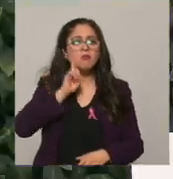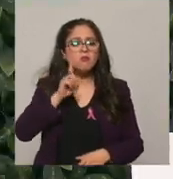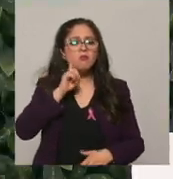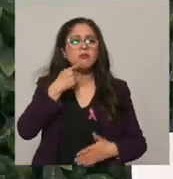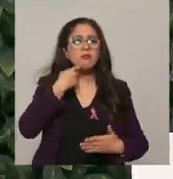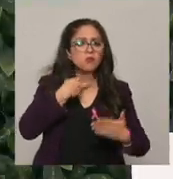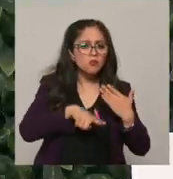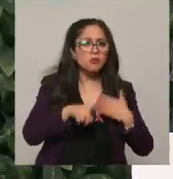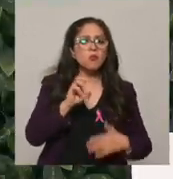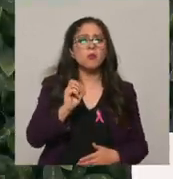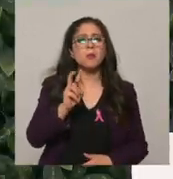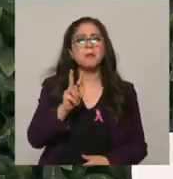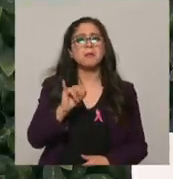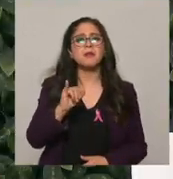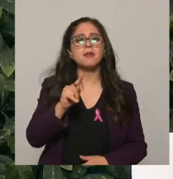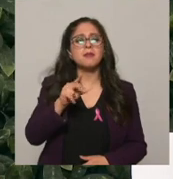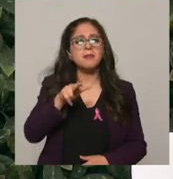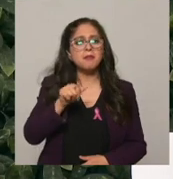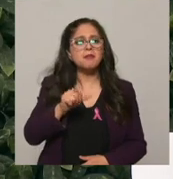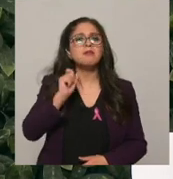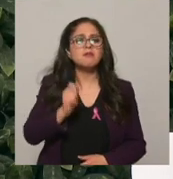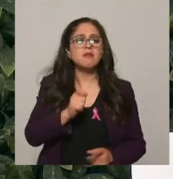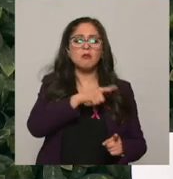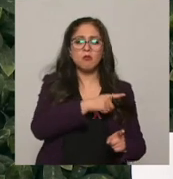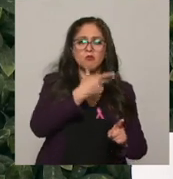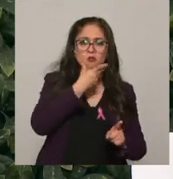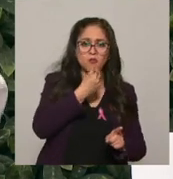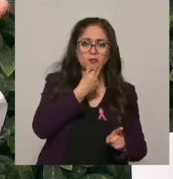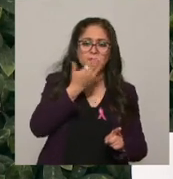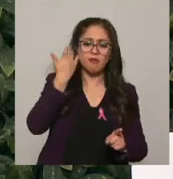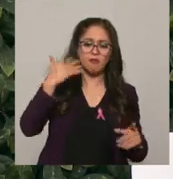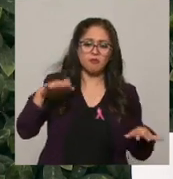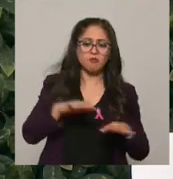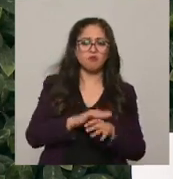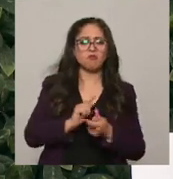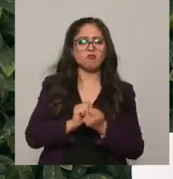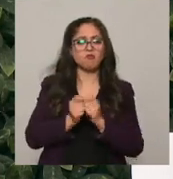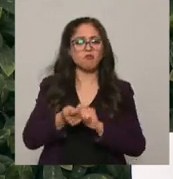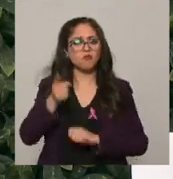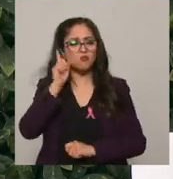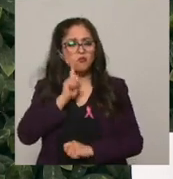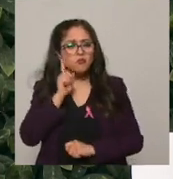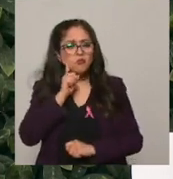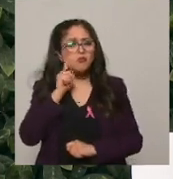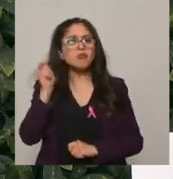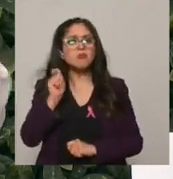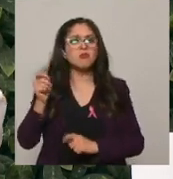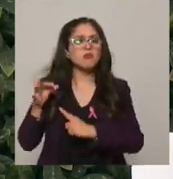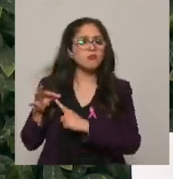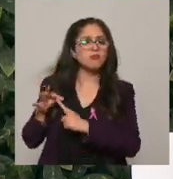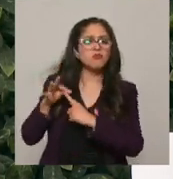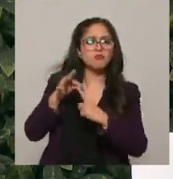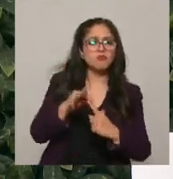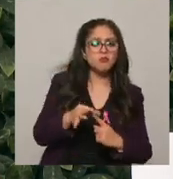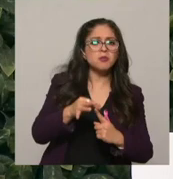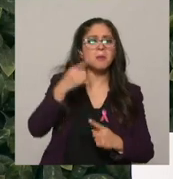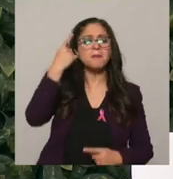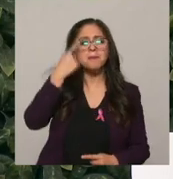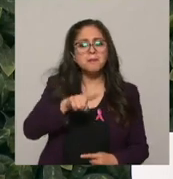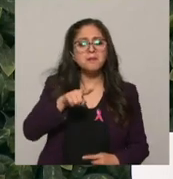víctimas, mujeres trans, ¿no? Presenta al probable en ese momento, ¿no? Para que